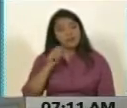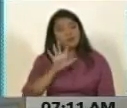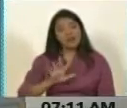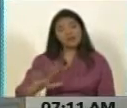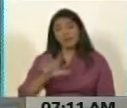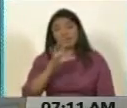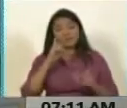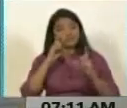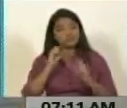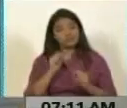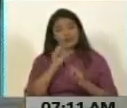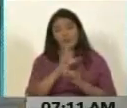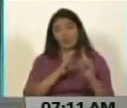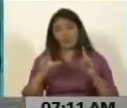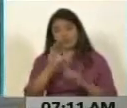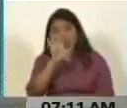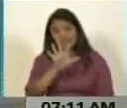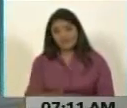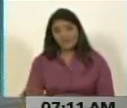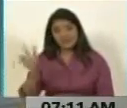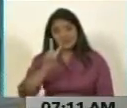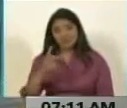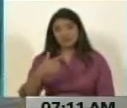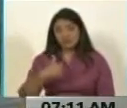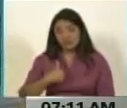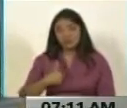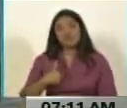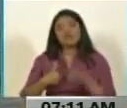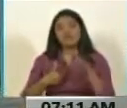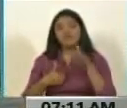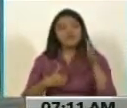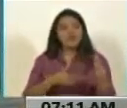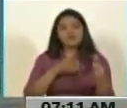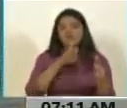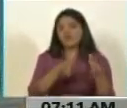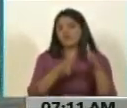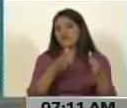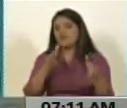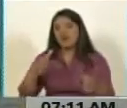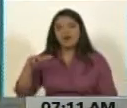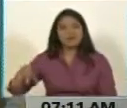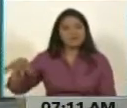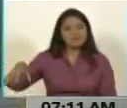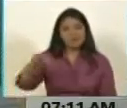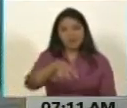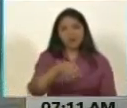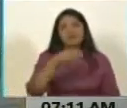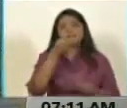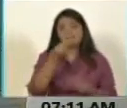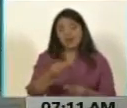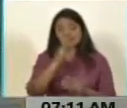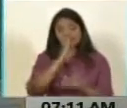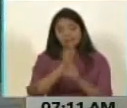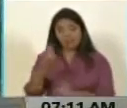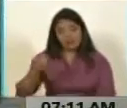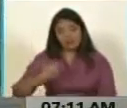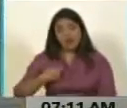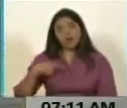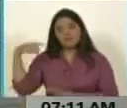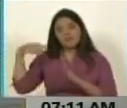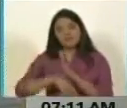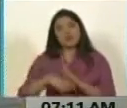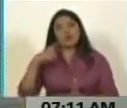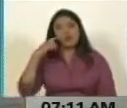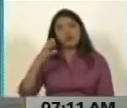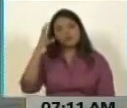país y estoy entonces cumpliendo su mandato yendo de estado en estado a entregar estas pensiones, pero además a profundizar, a ser consciente